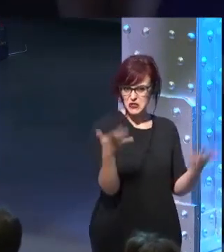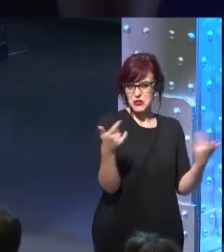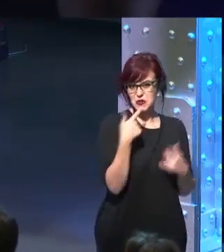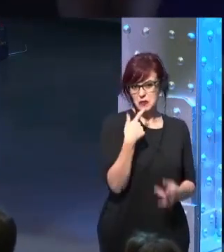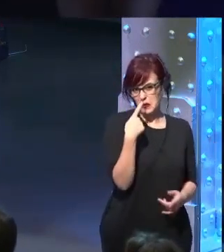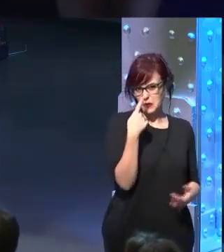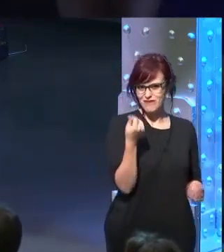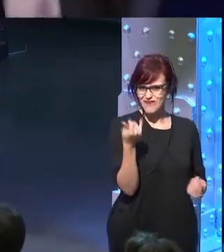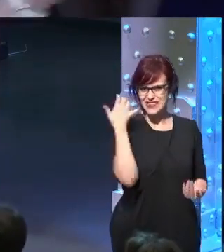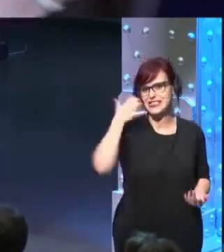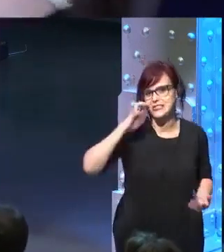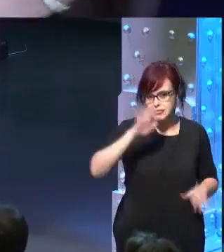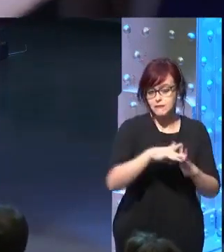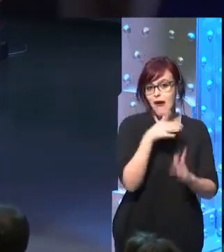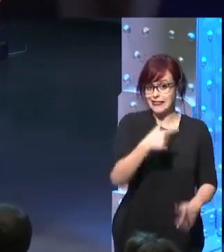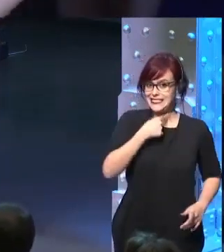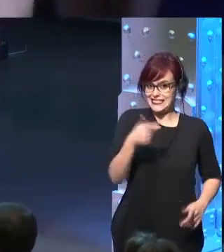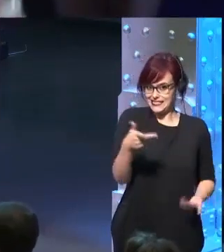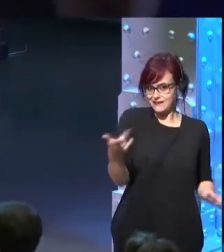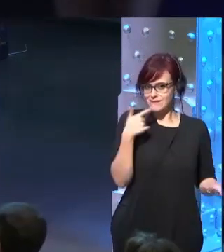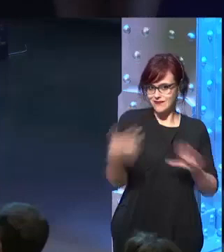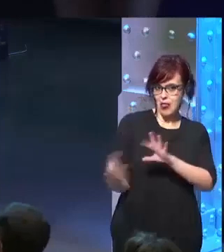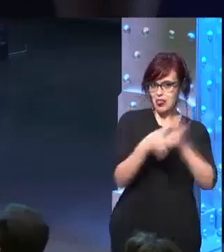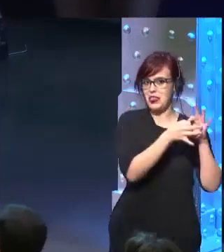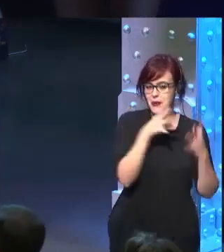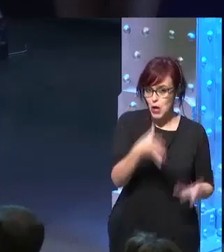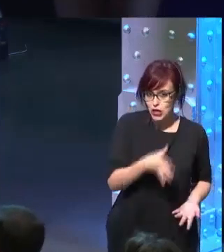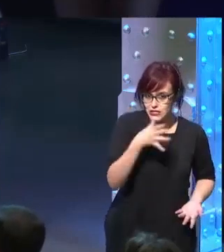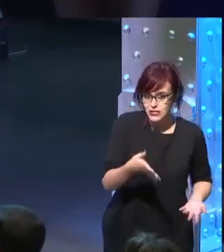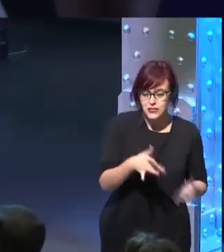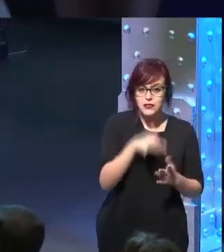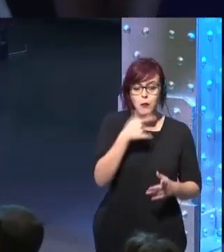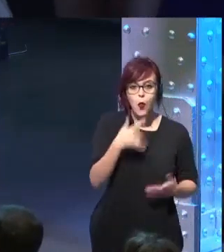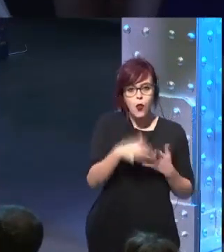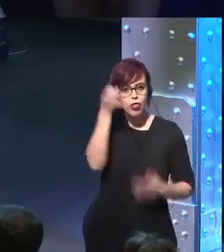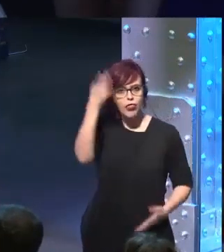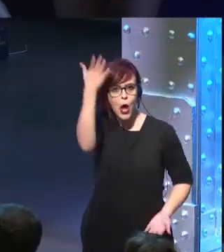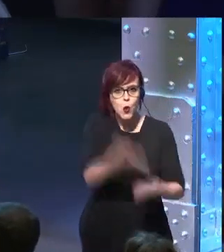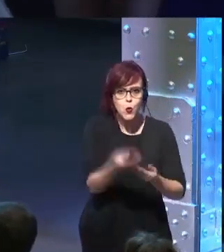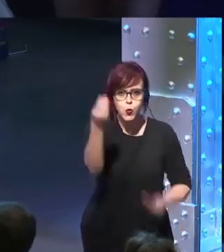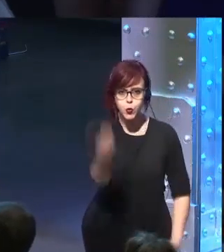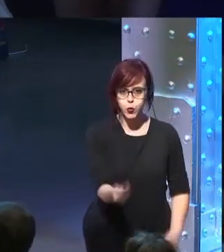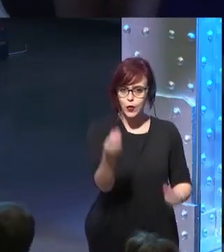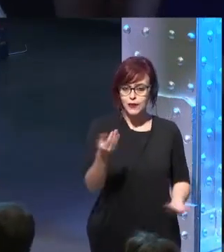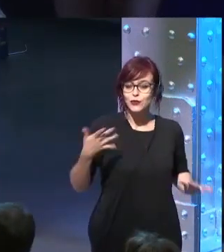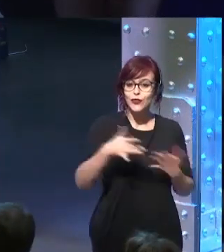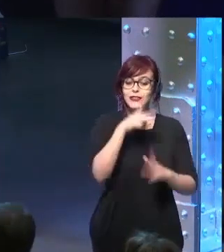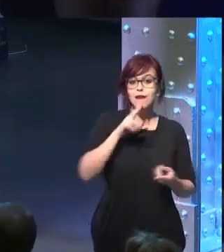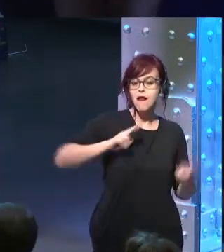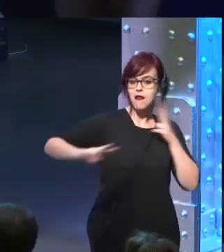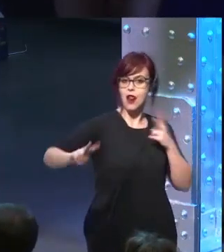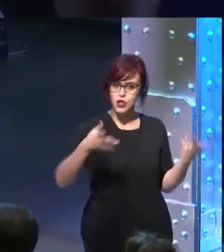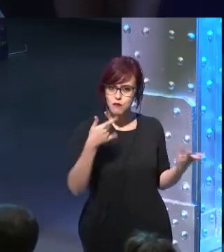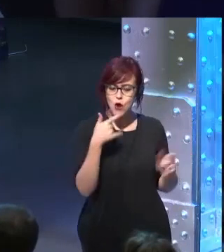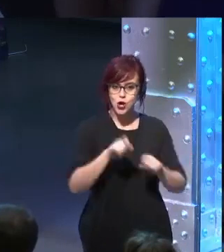suena muy extraño. De hecho, esto es parte del chiste, digamos. Ella ha hecho una buena sugerencia. Entonces la reacción, y creo